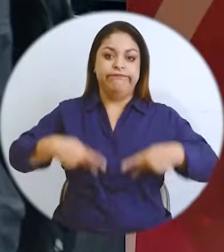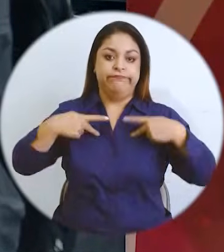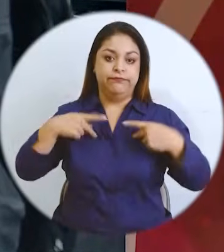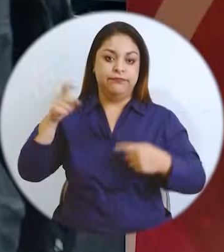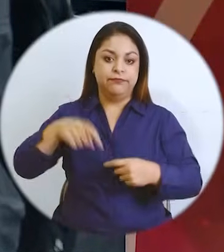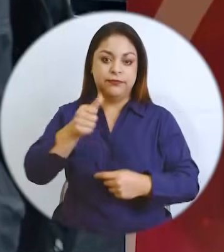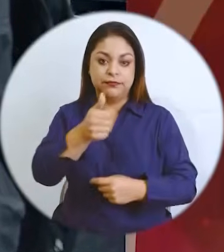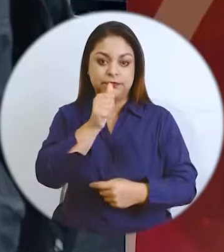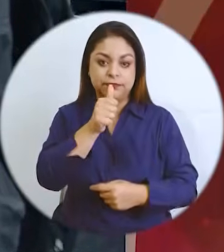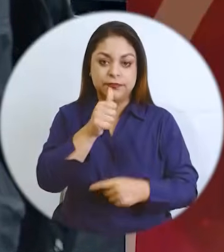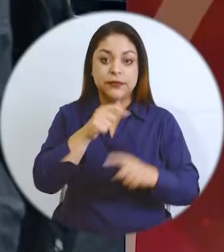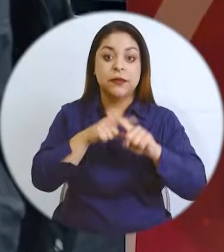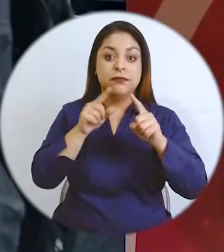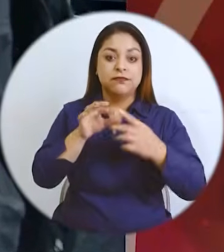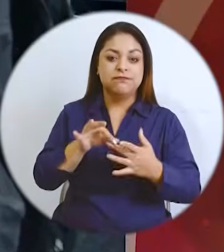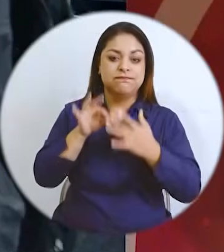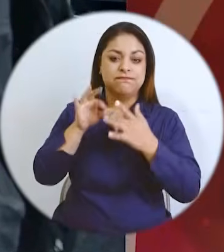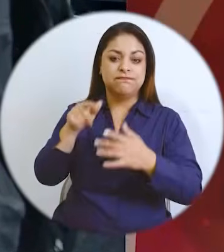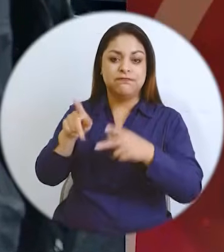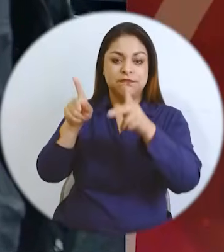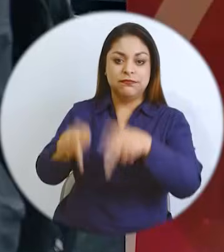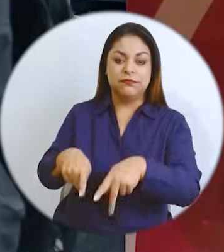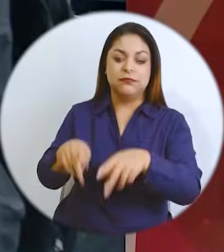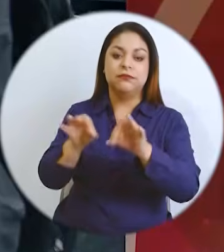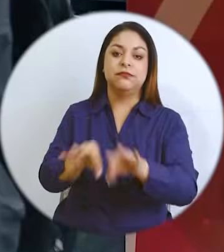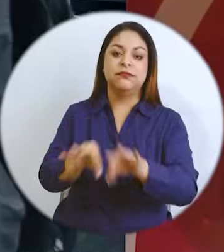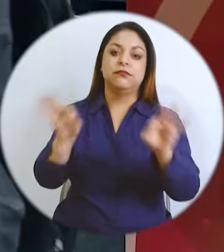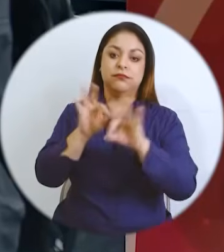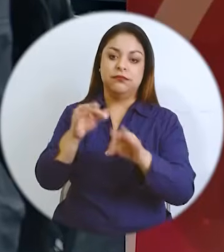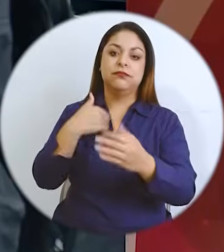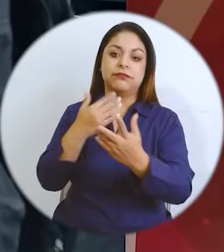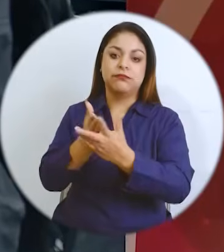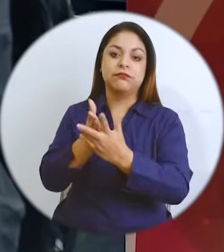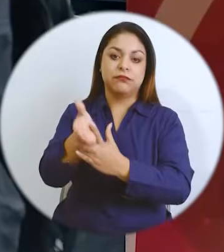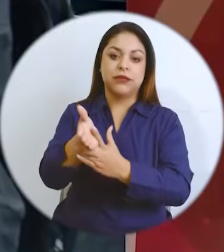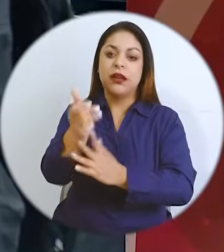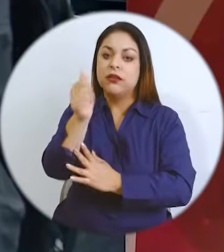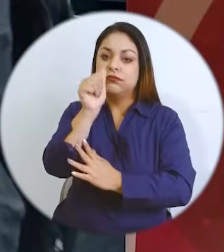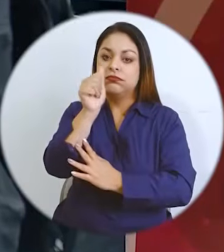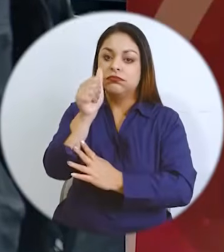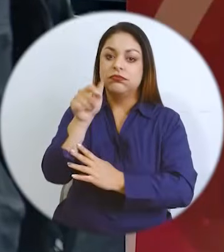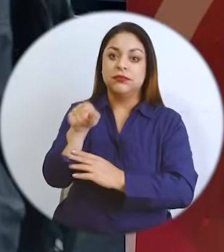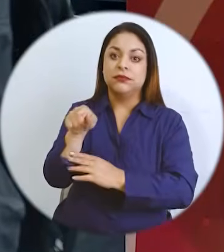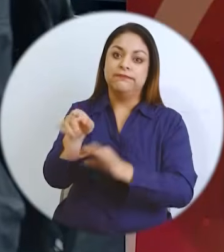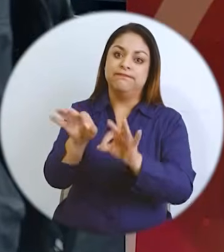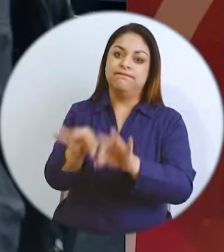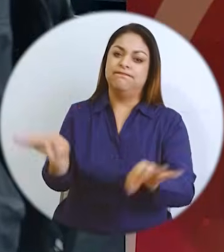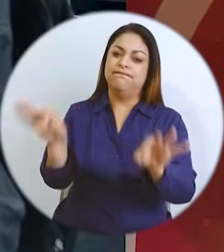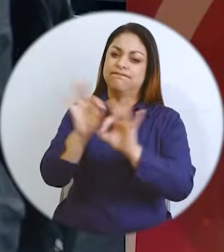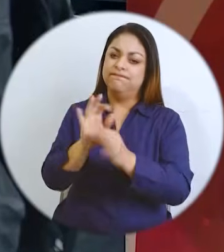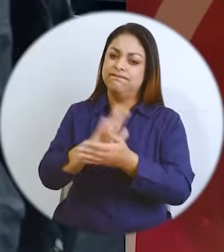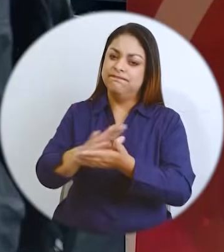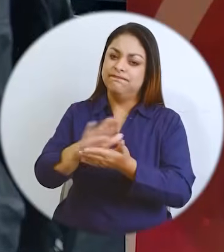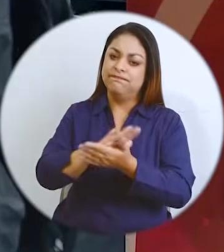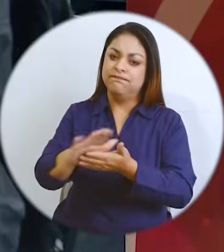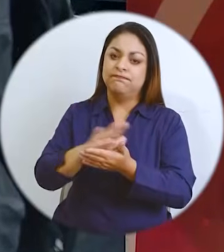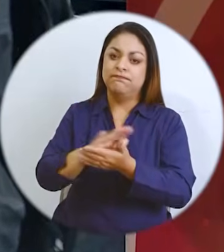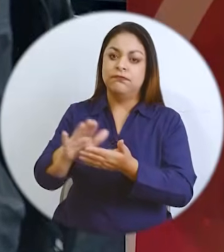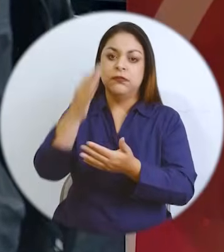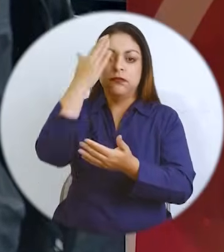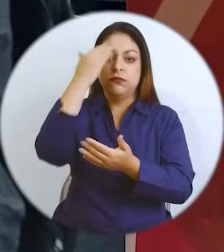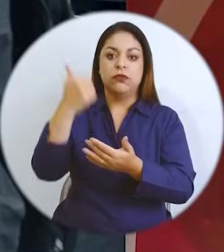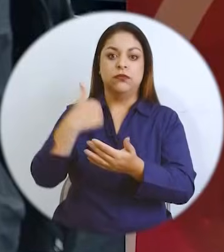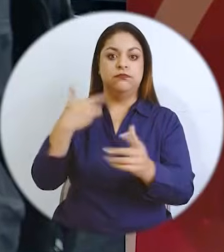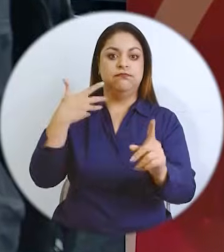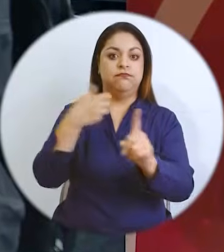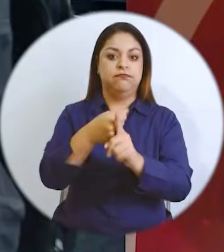de las personas es fundamental que tengan acceso a este líquido vital en las mejores condiciones posibles, pues tiene un